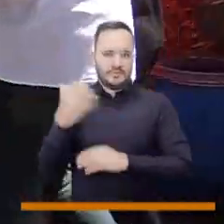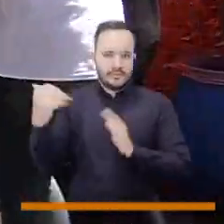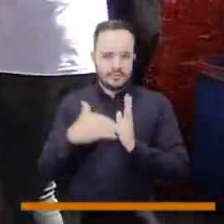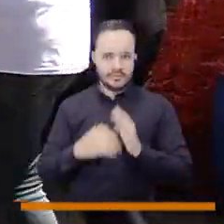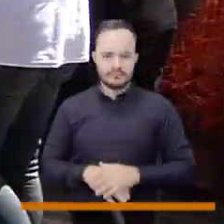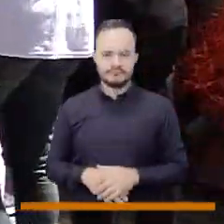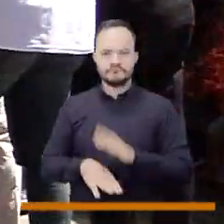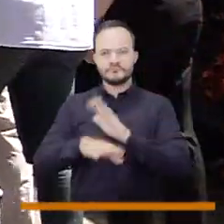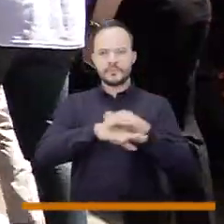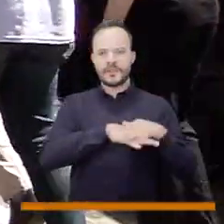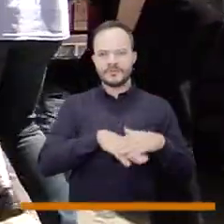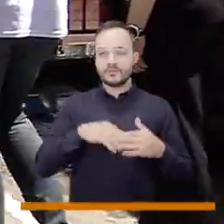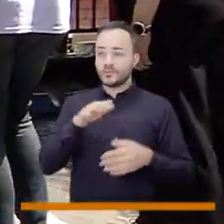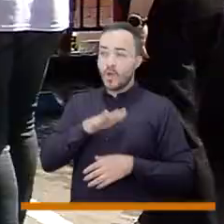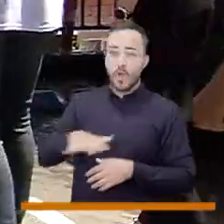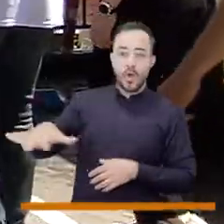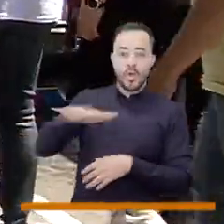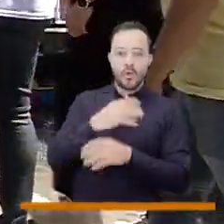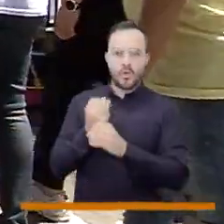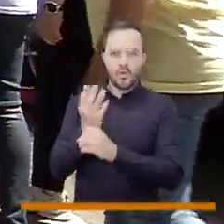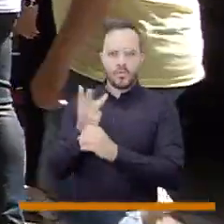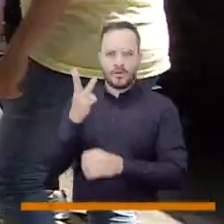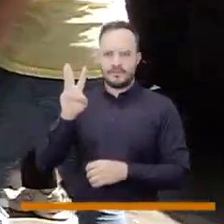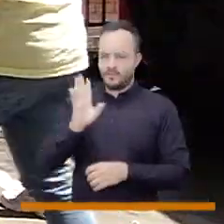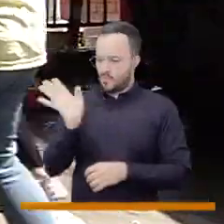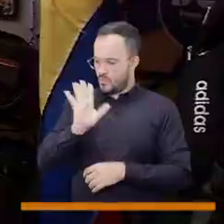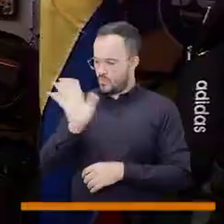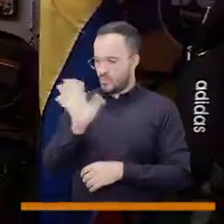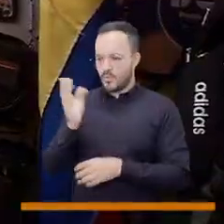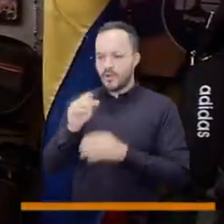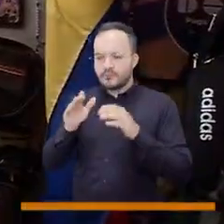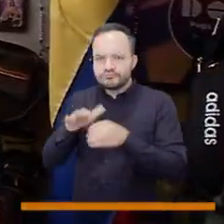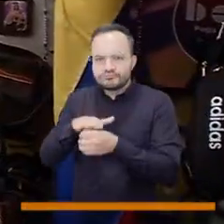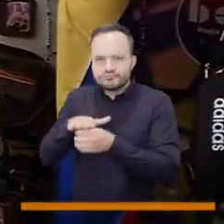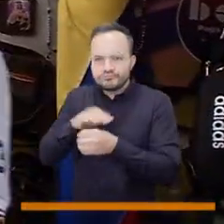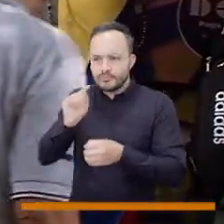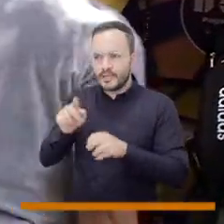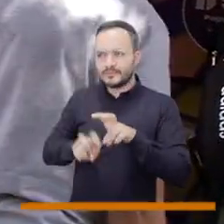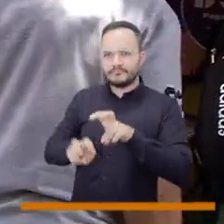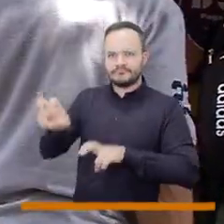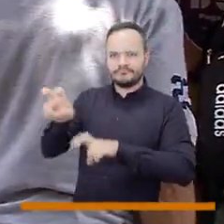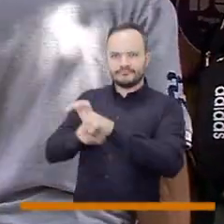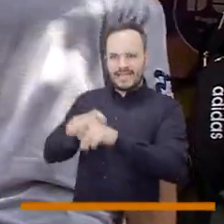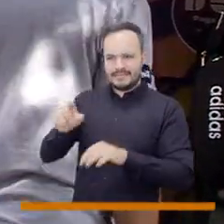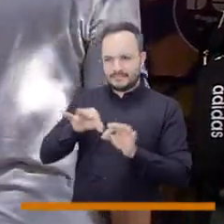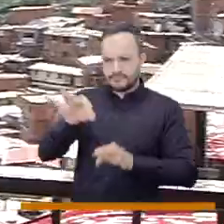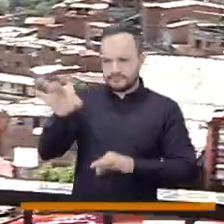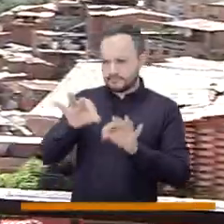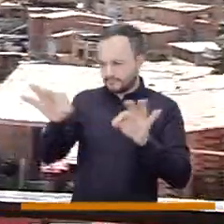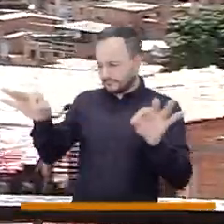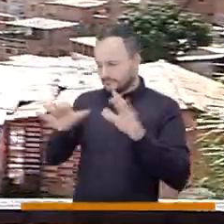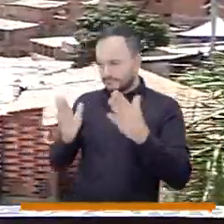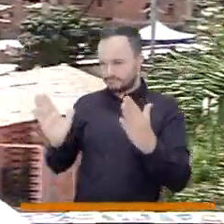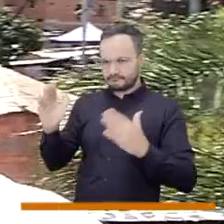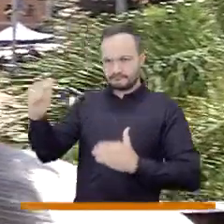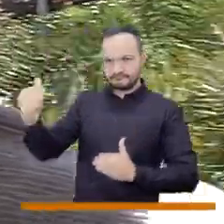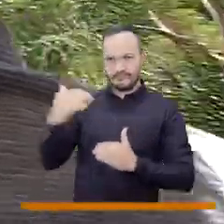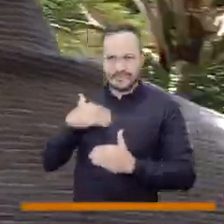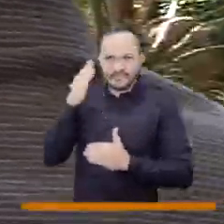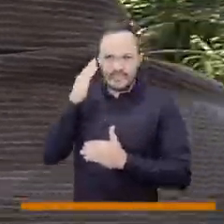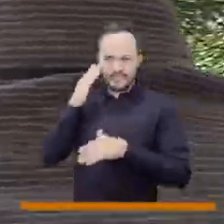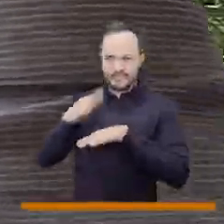el estudio no es para toda la Comuna 13, es solo para una zona que técnicamente se debe delimitar, se deben establecer